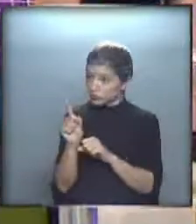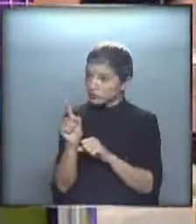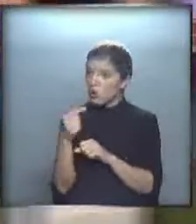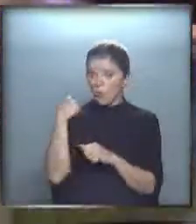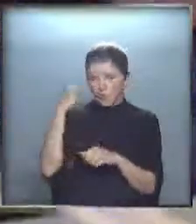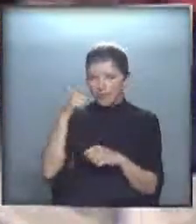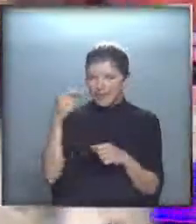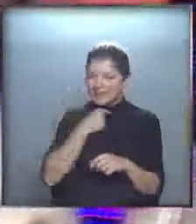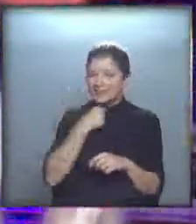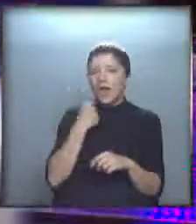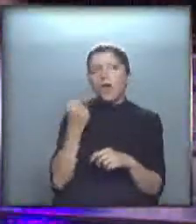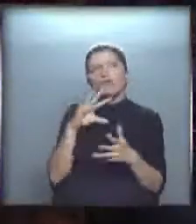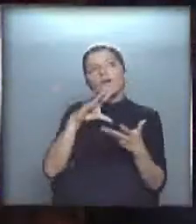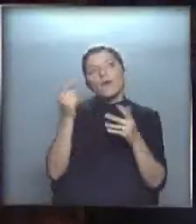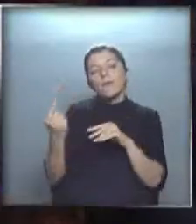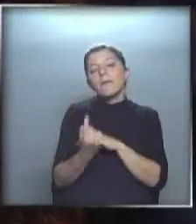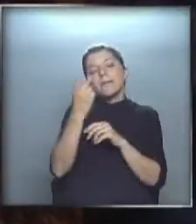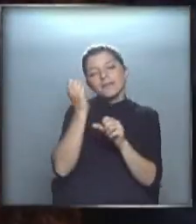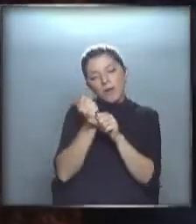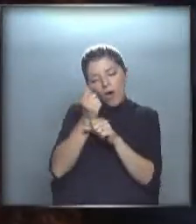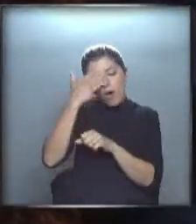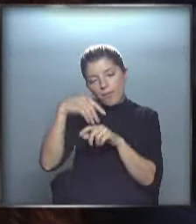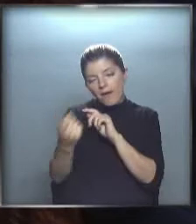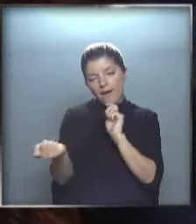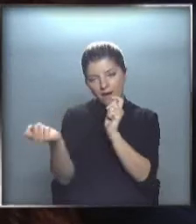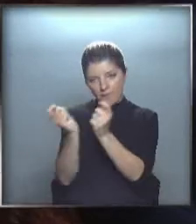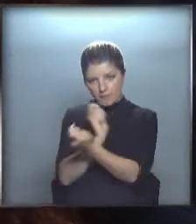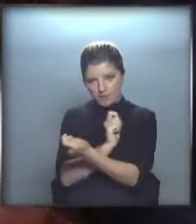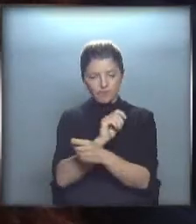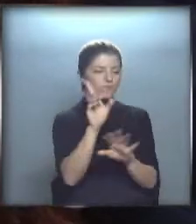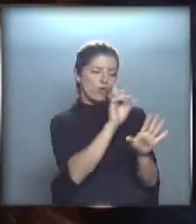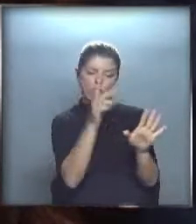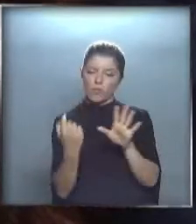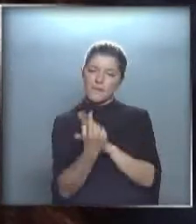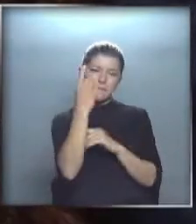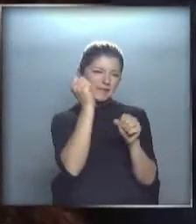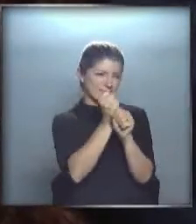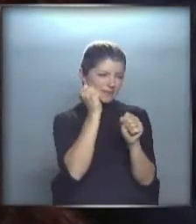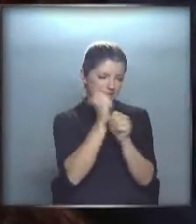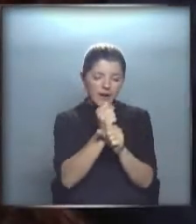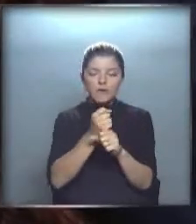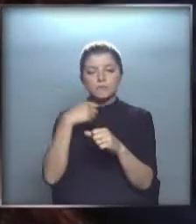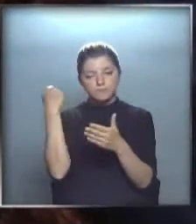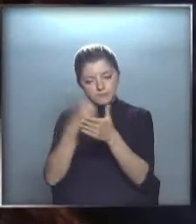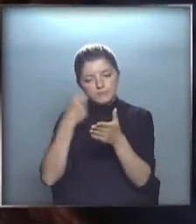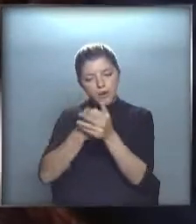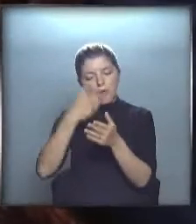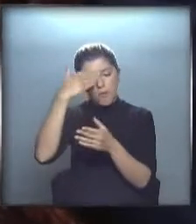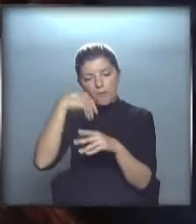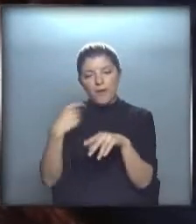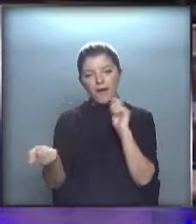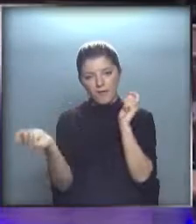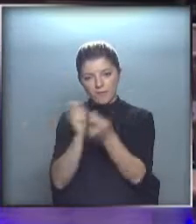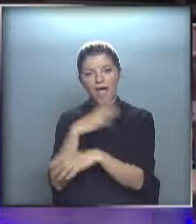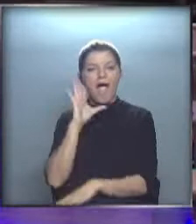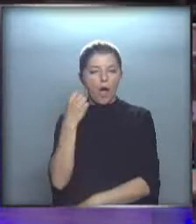o es un paso hacia otro trabajo? No, es un paso que damos en la vida, porque la vida se la vive luchando, pero bueno, cada día yo quiero algo mejor,